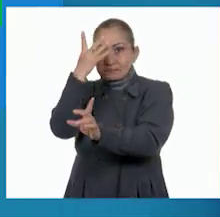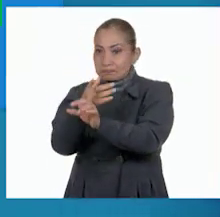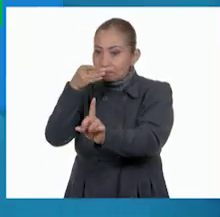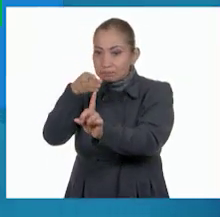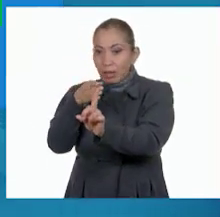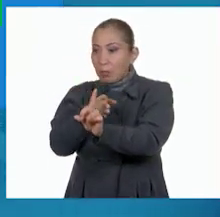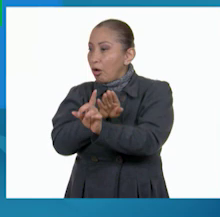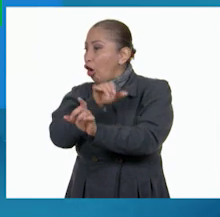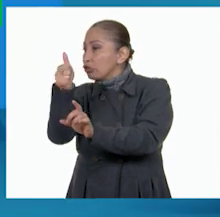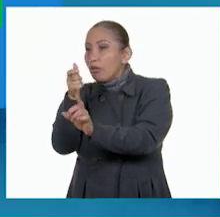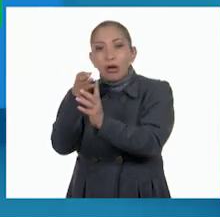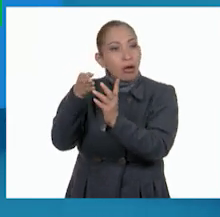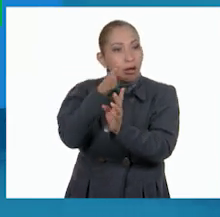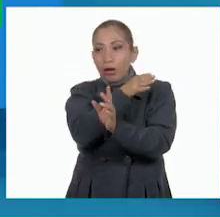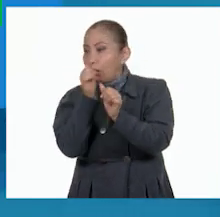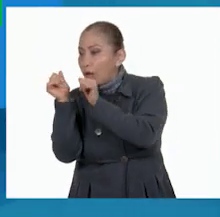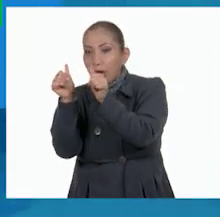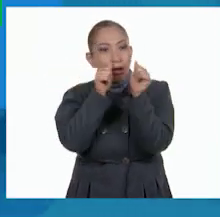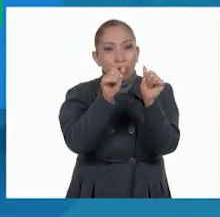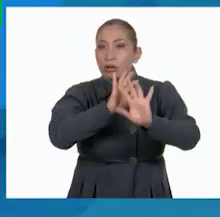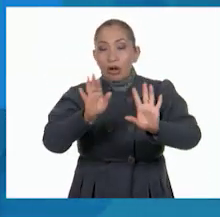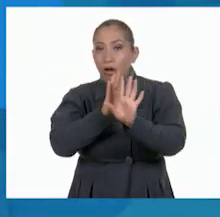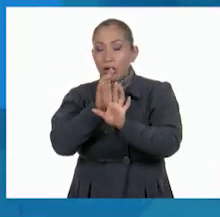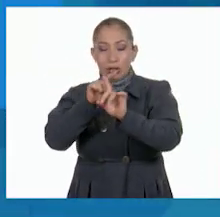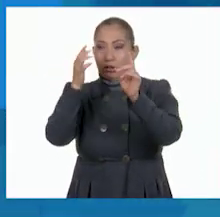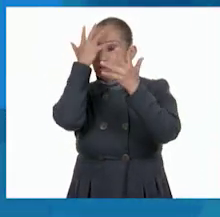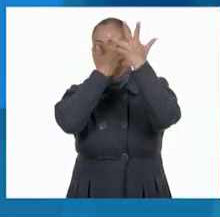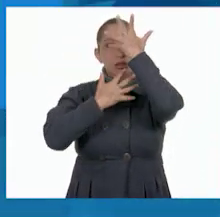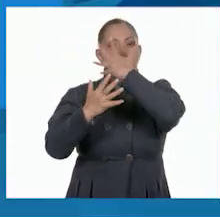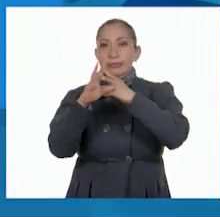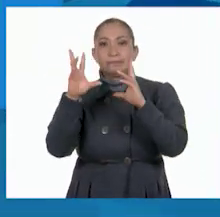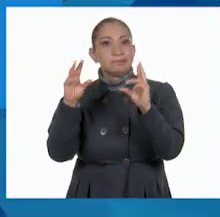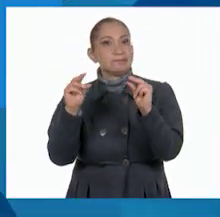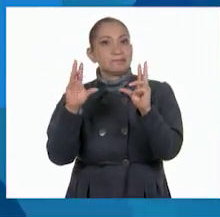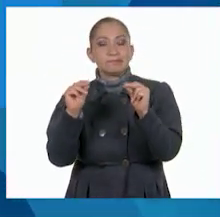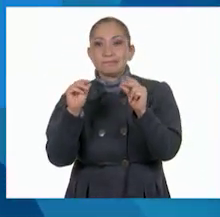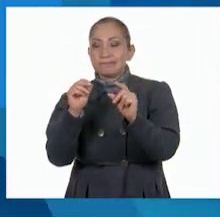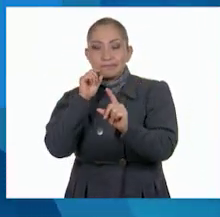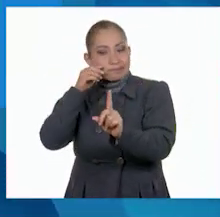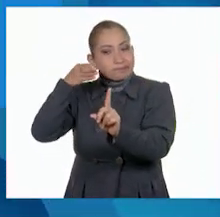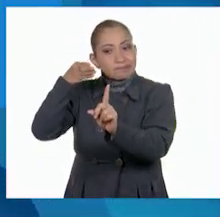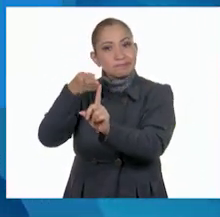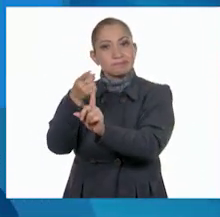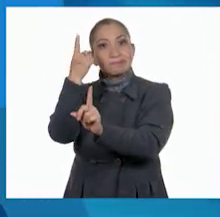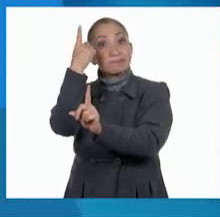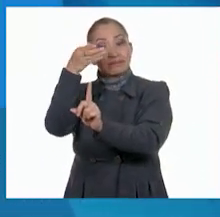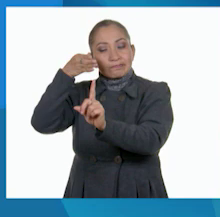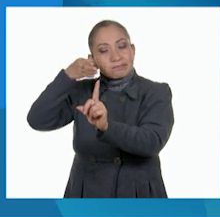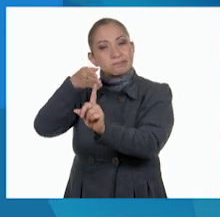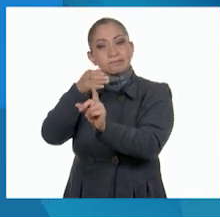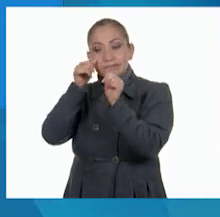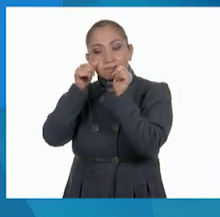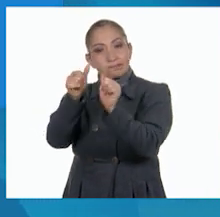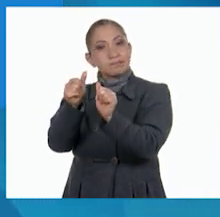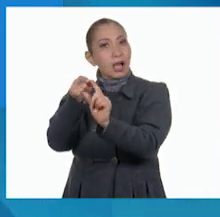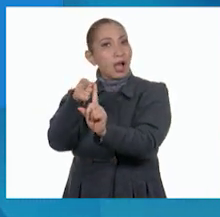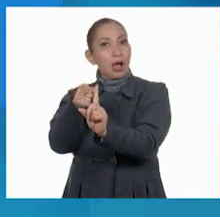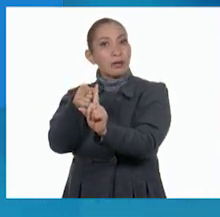vez para que sea bien atendido, porque si atiendes muchas cosas al mismo tiempo, pues alguna se te puede